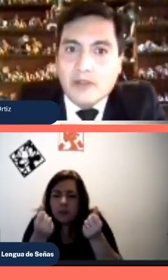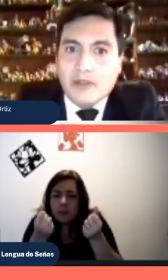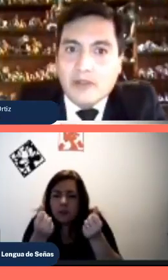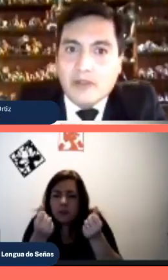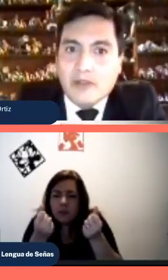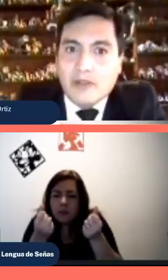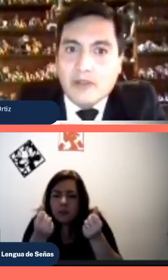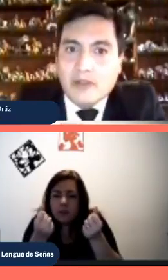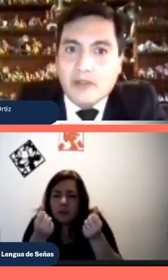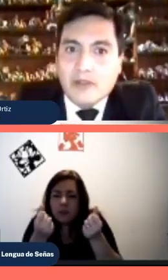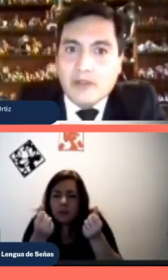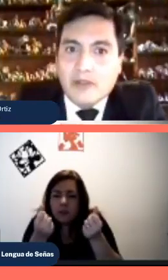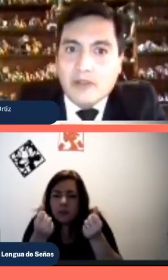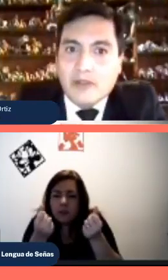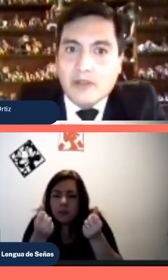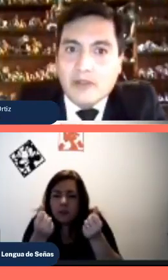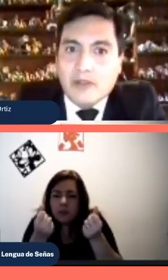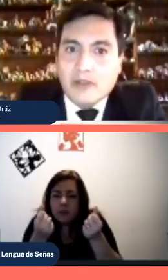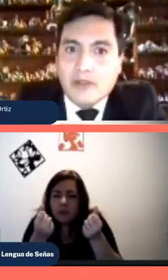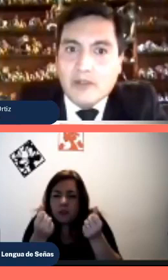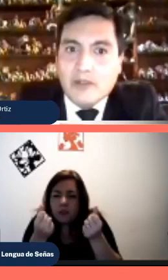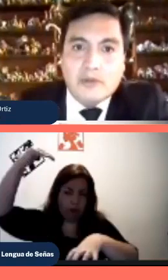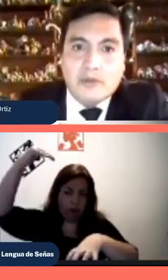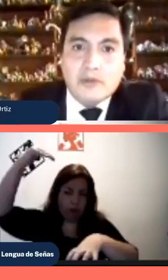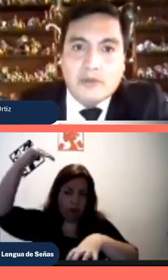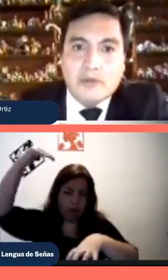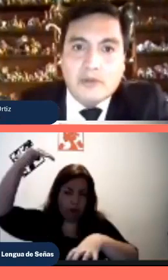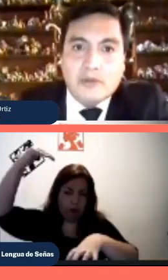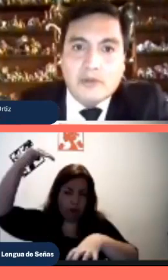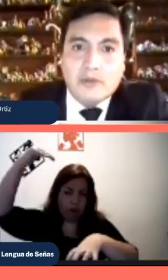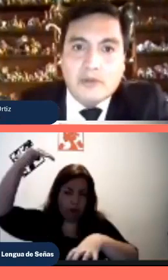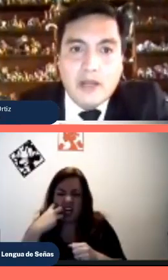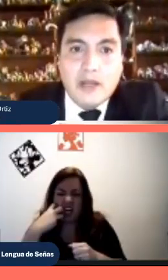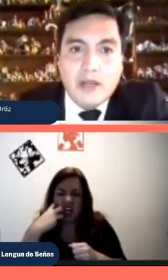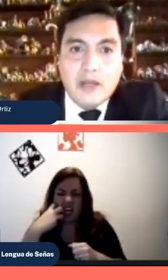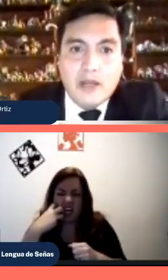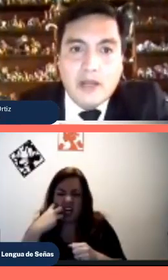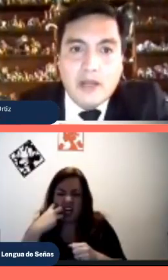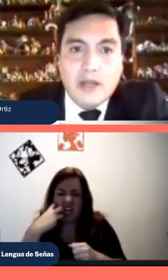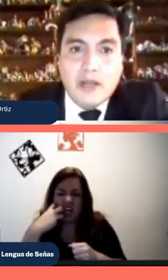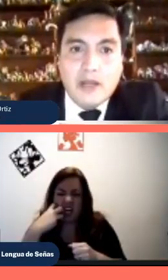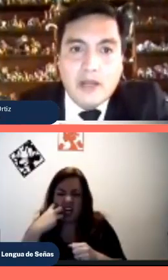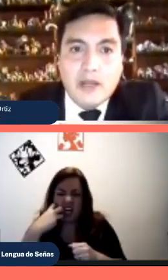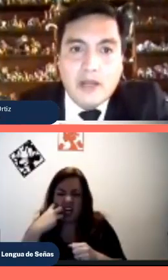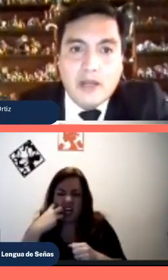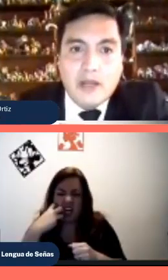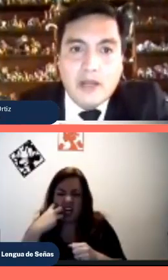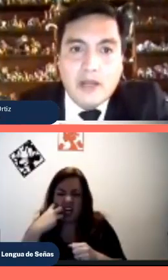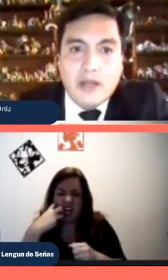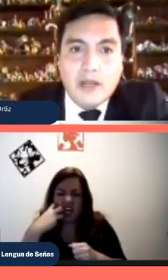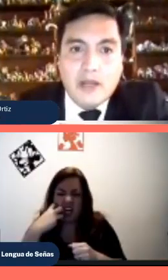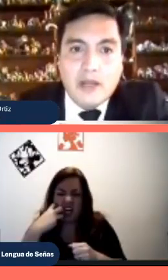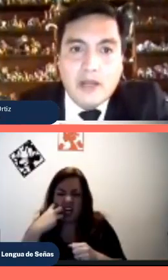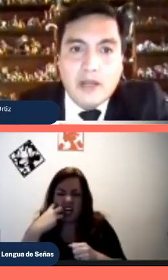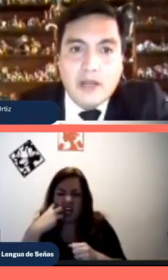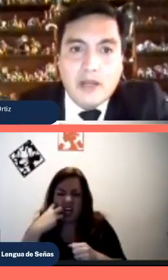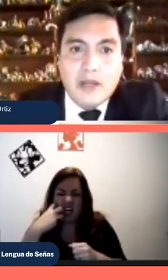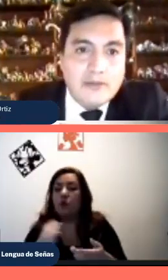más evolucionados, carnívoros más evolucionados, por ejemplo, el tiranosaurio. El cuello